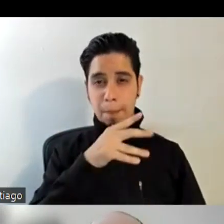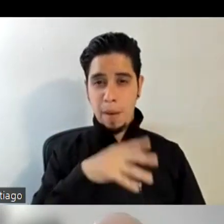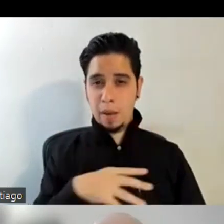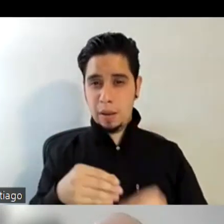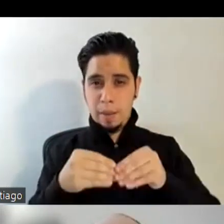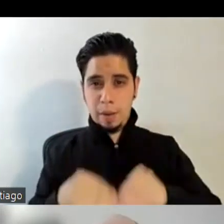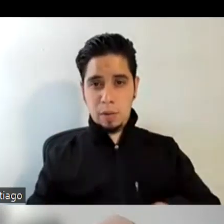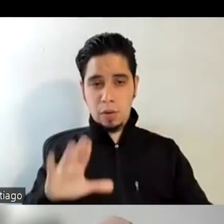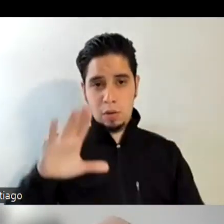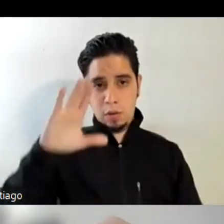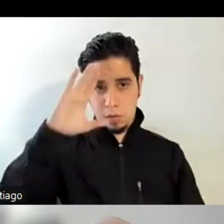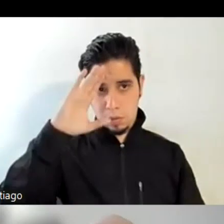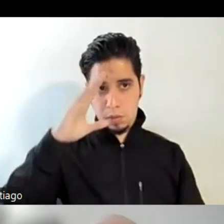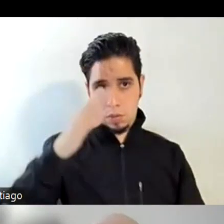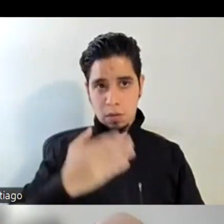como consecuencia.